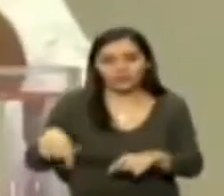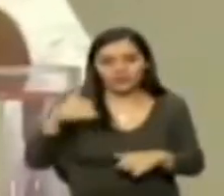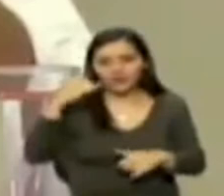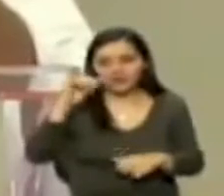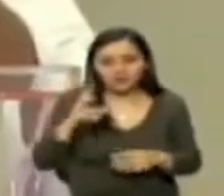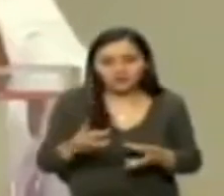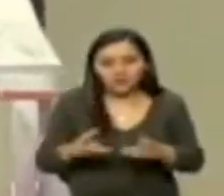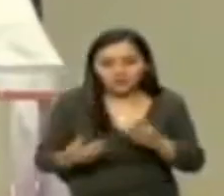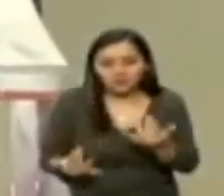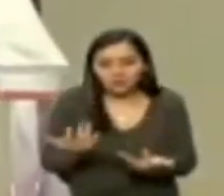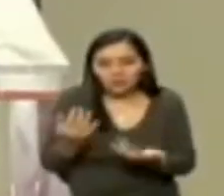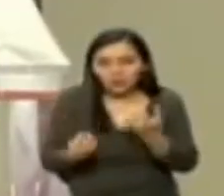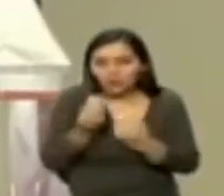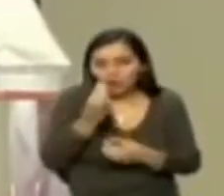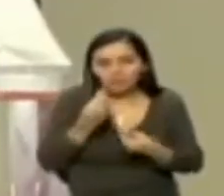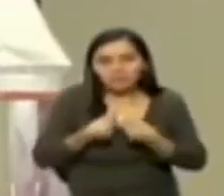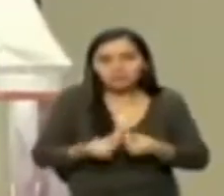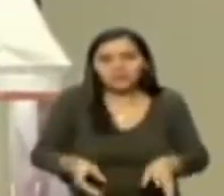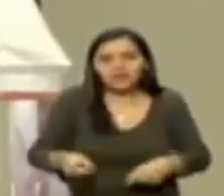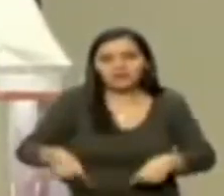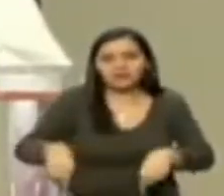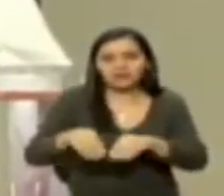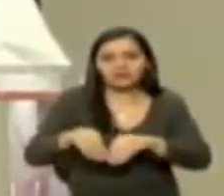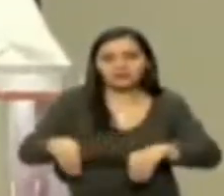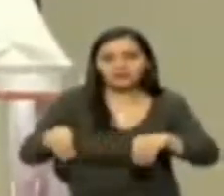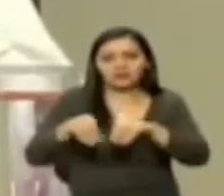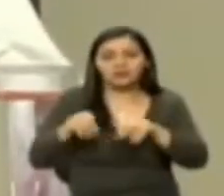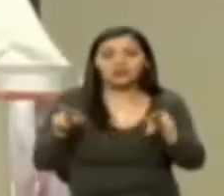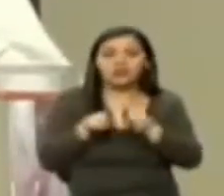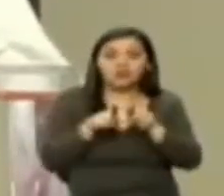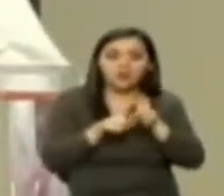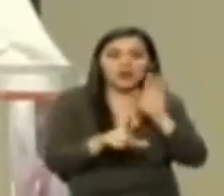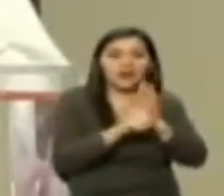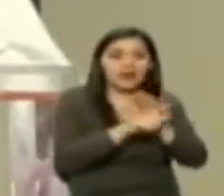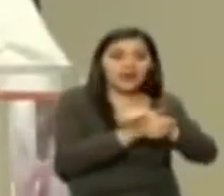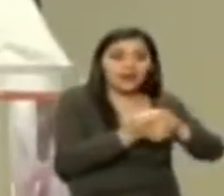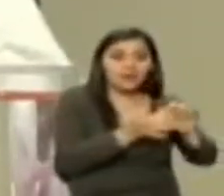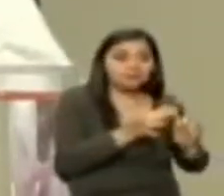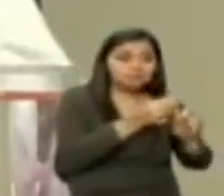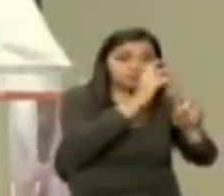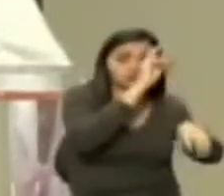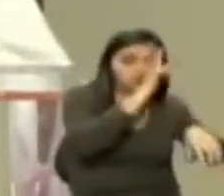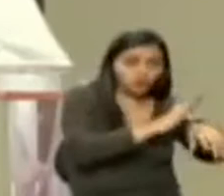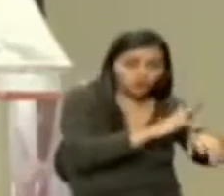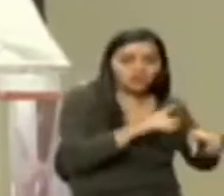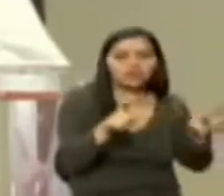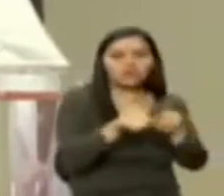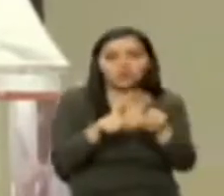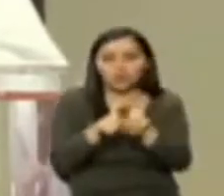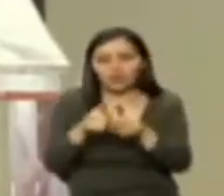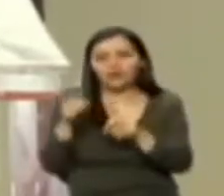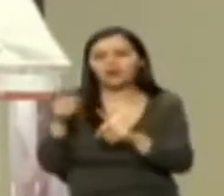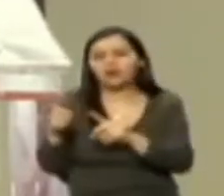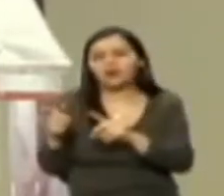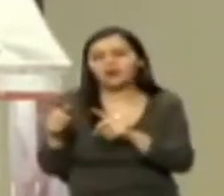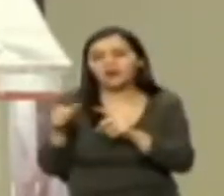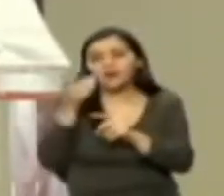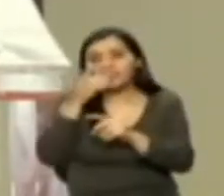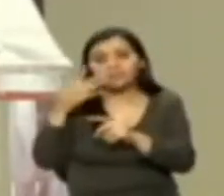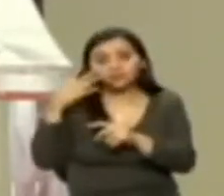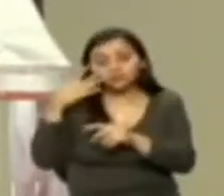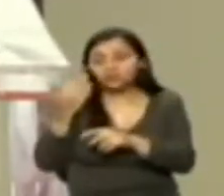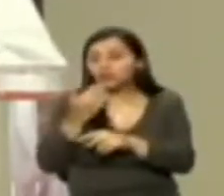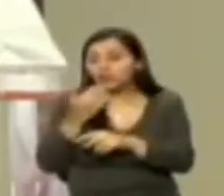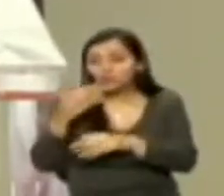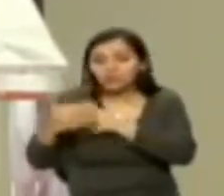Algo similar a la ley de Galápagos en ese sentido, ¿no? Que toma en cuenta una serie de cuidados, por ejemplo, para